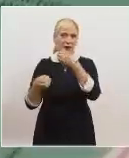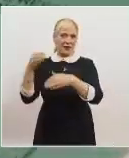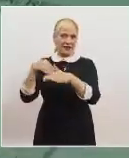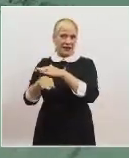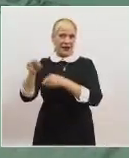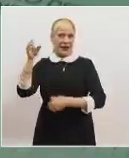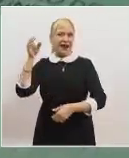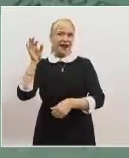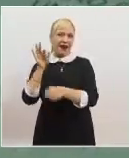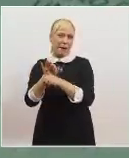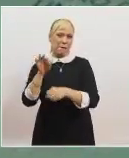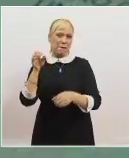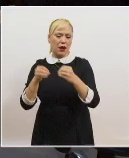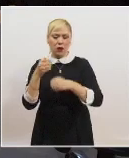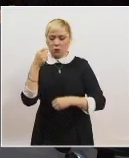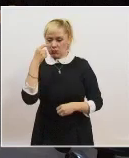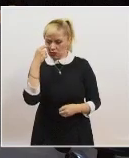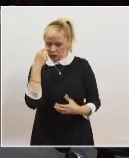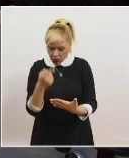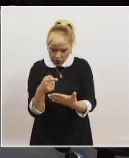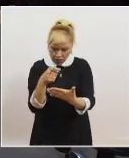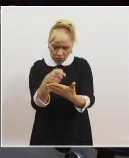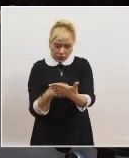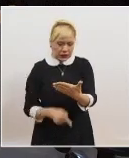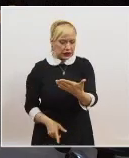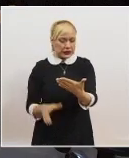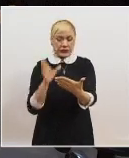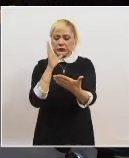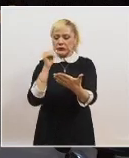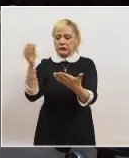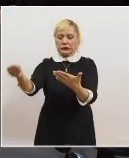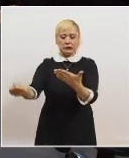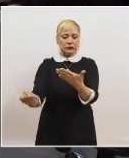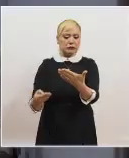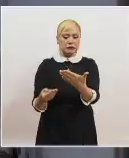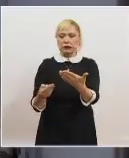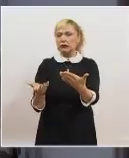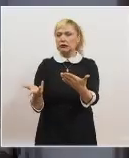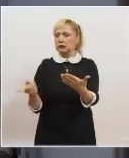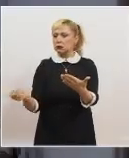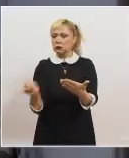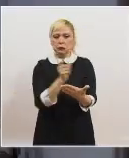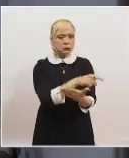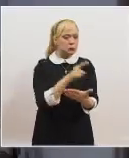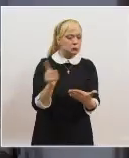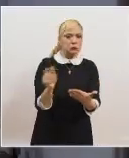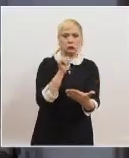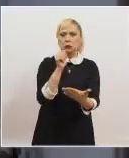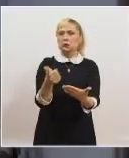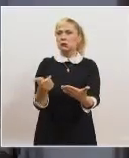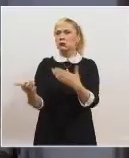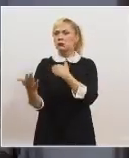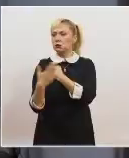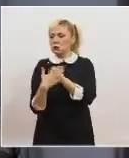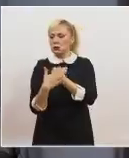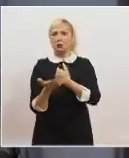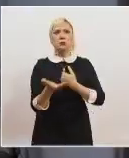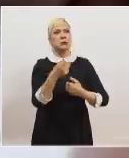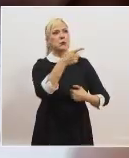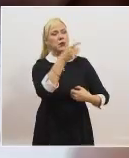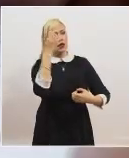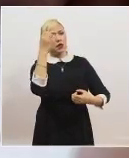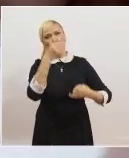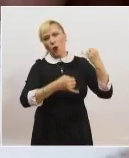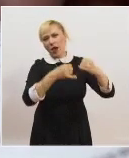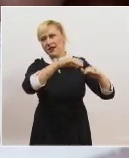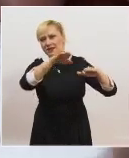de oficio una causal de improcedencia no alegada por las partes ni analizada por un órgano jurisdiccional